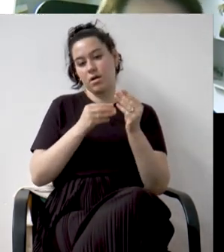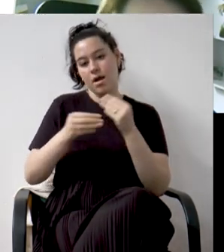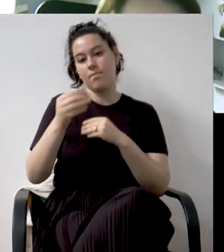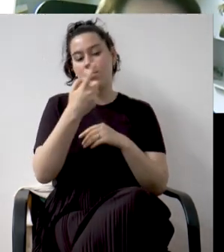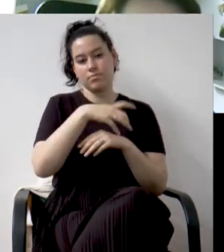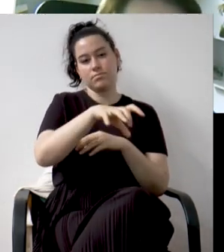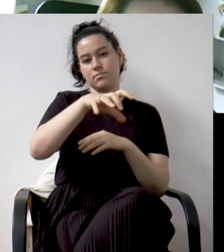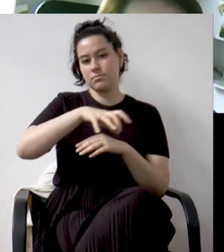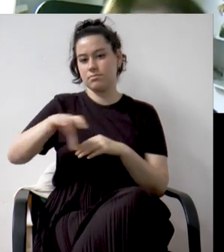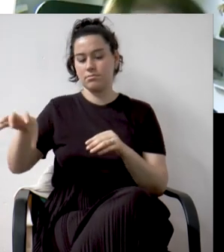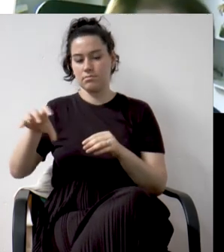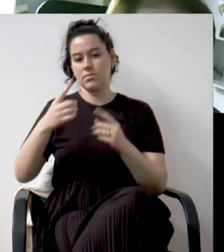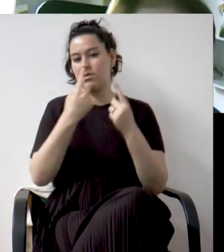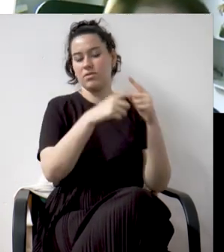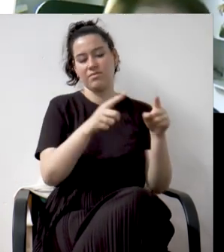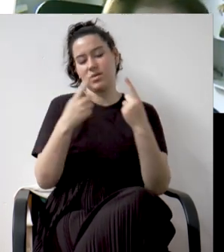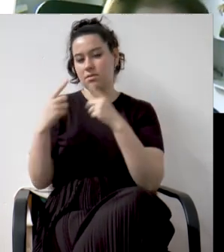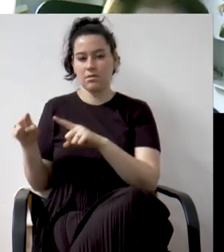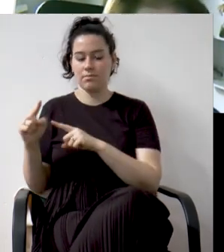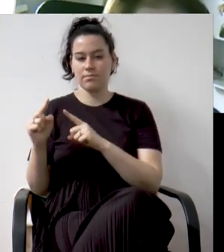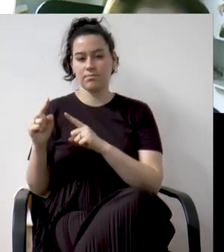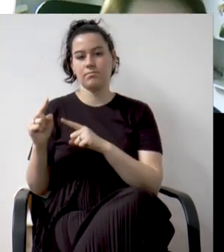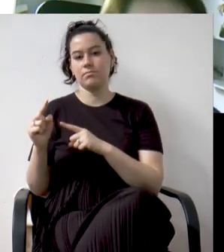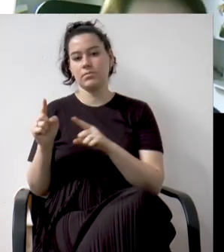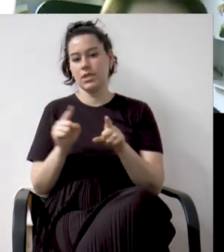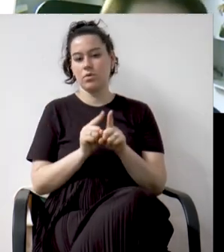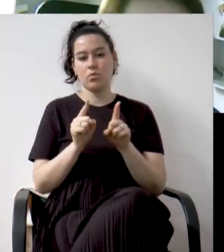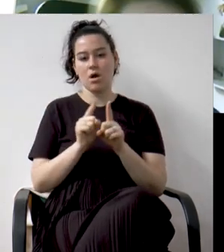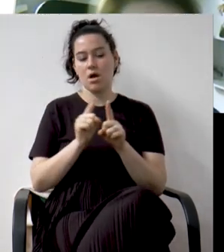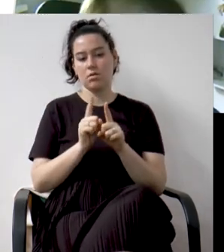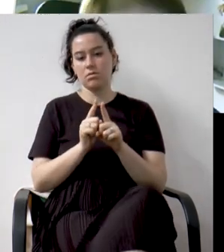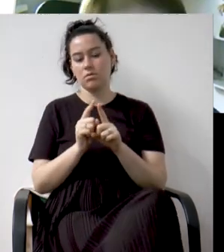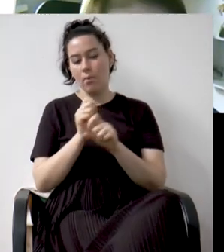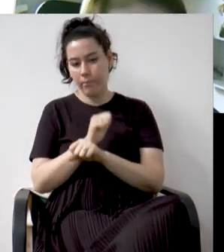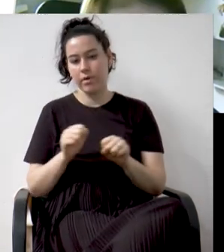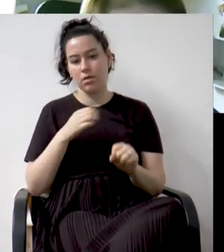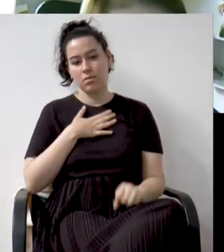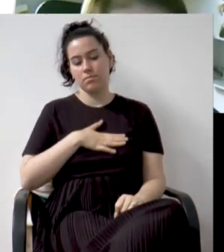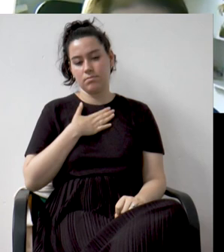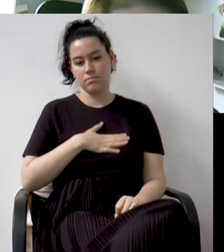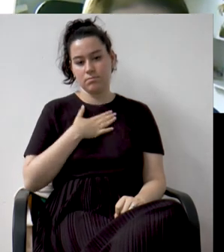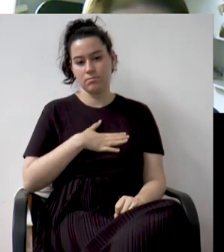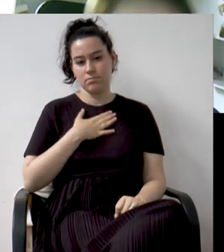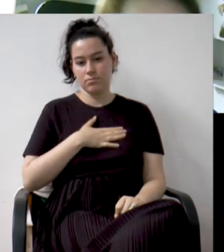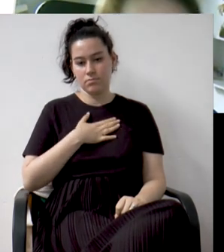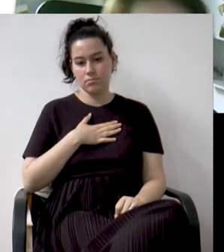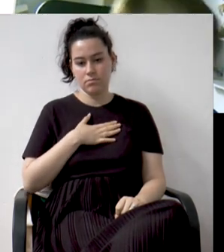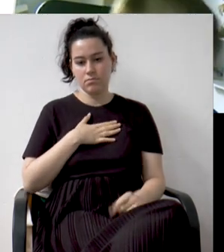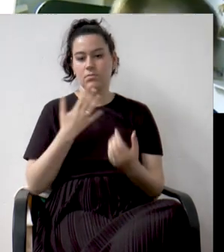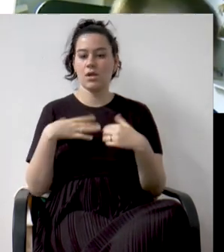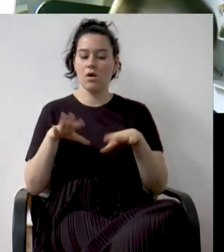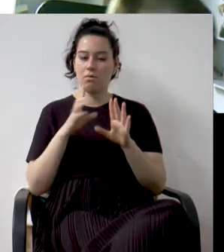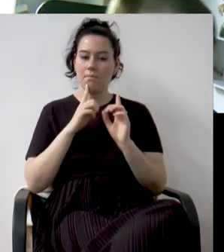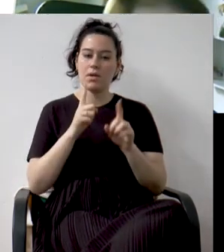CENUR, porque son cosas distintas. Igual pueden adscribirse al departamento del CENUR, aunque mantengan su cargo